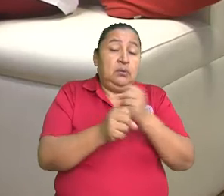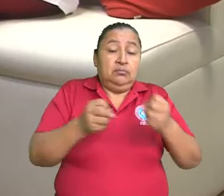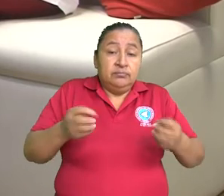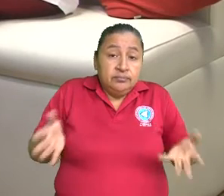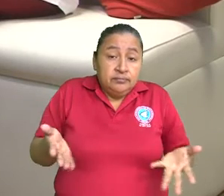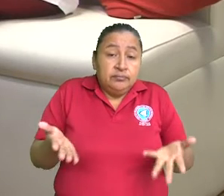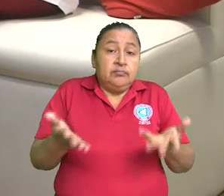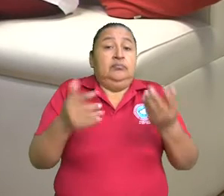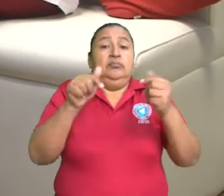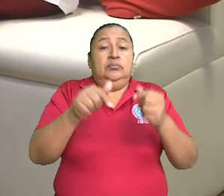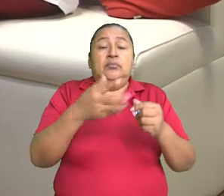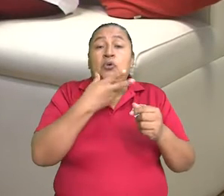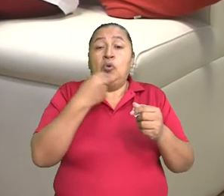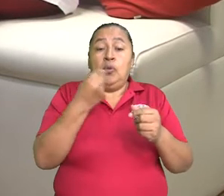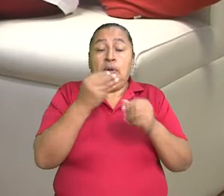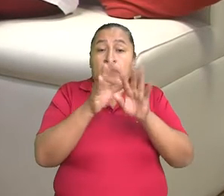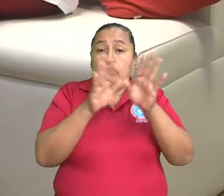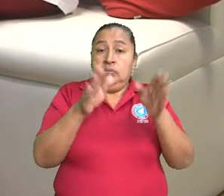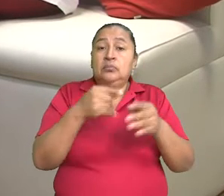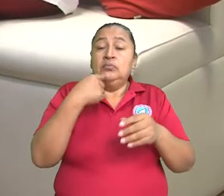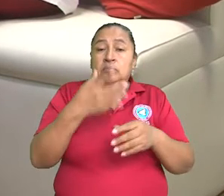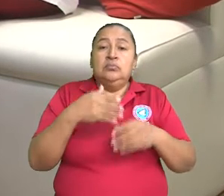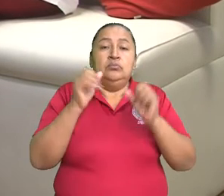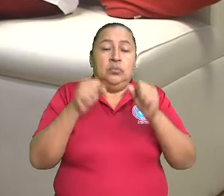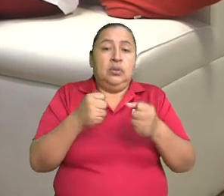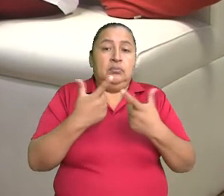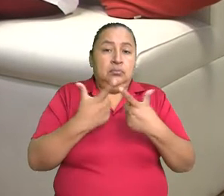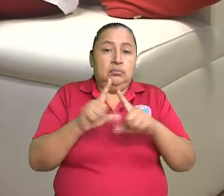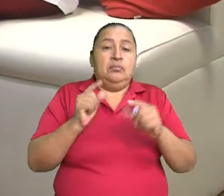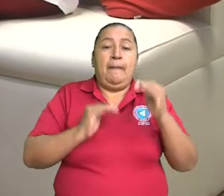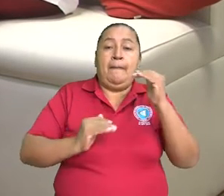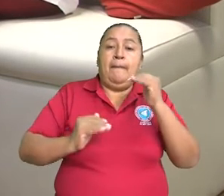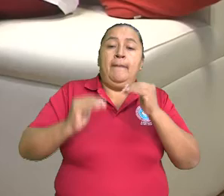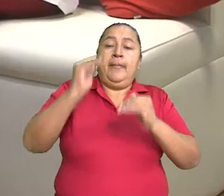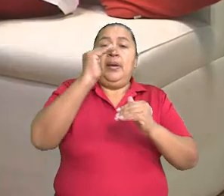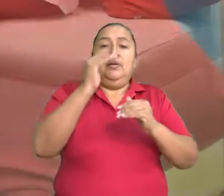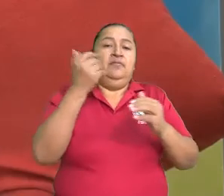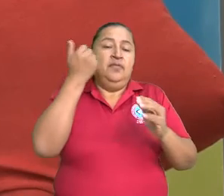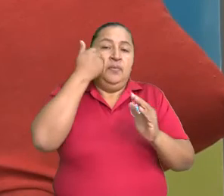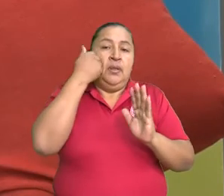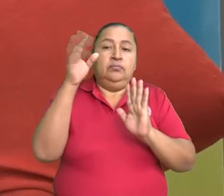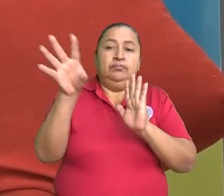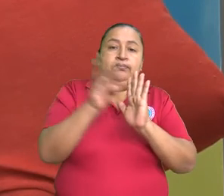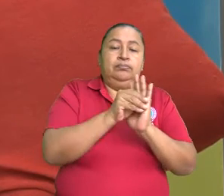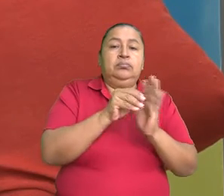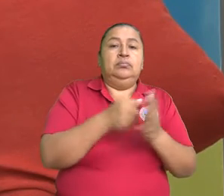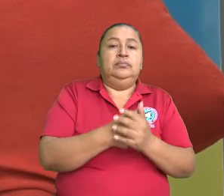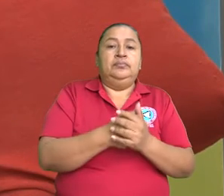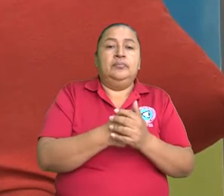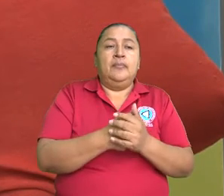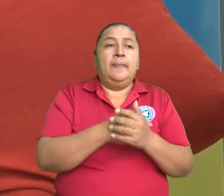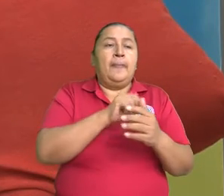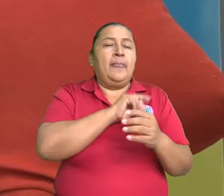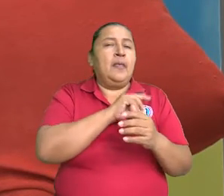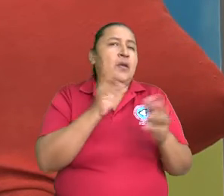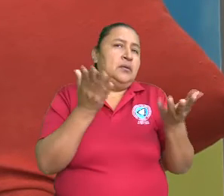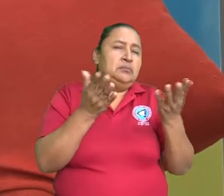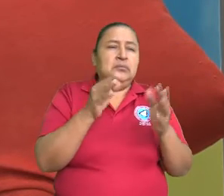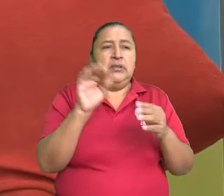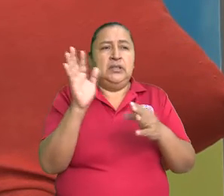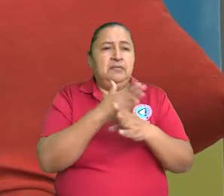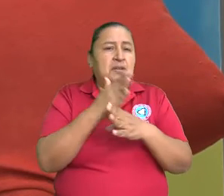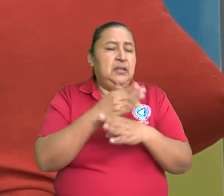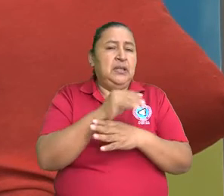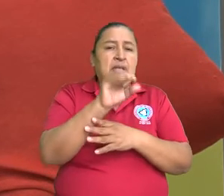fomentando en la mujer, también puede llevar a aumentar ese tipo de infecciones. Sin caer en los estereotipos, yo creo